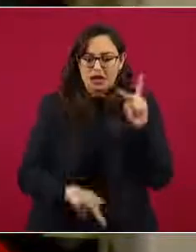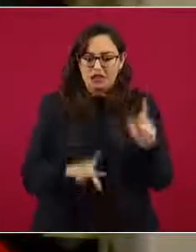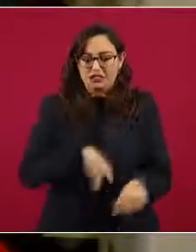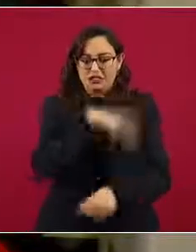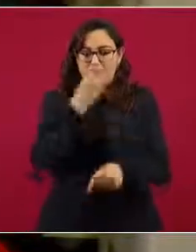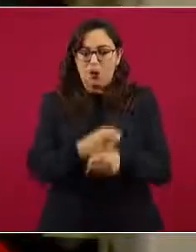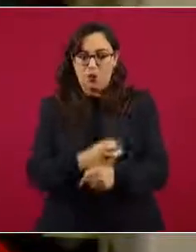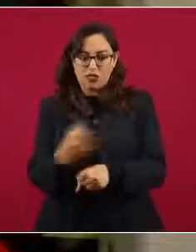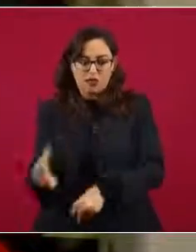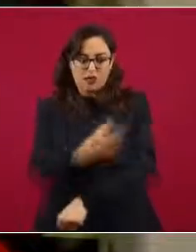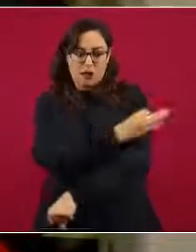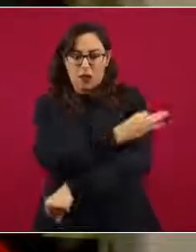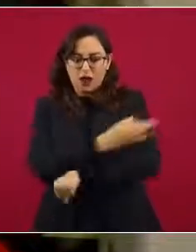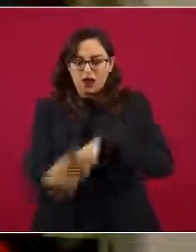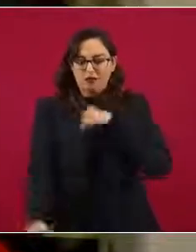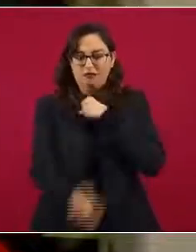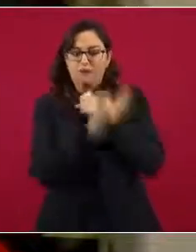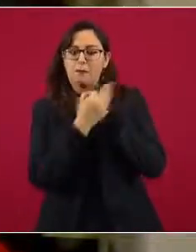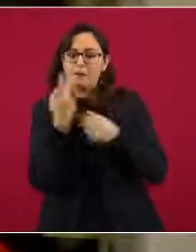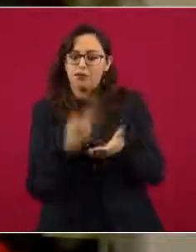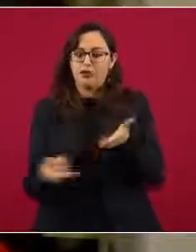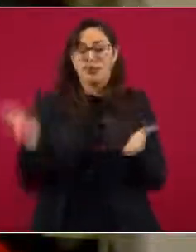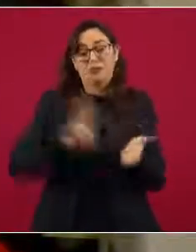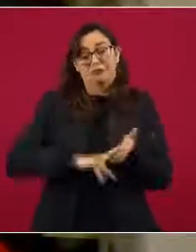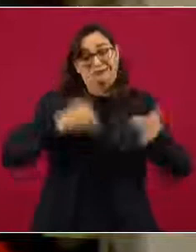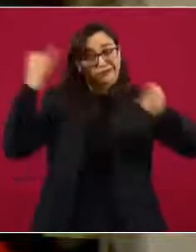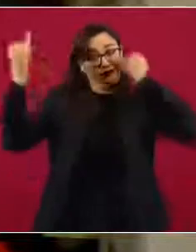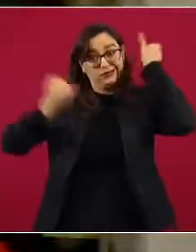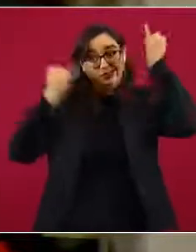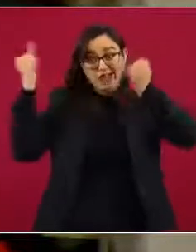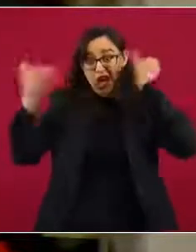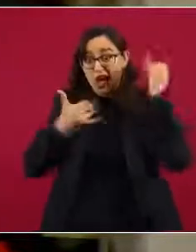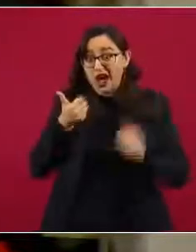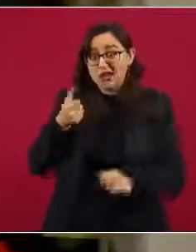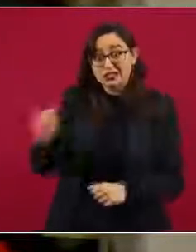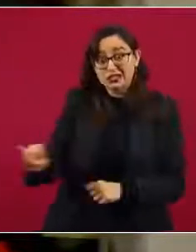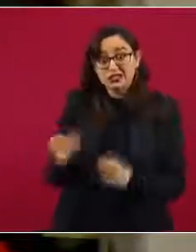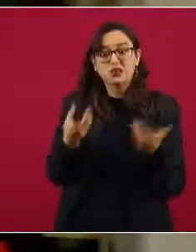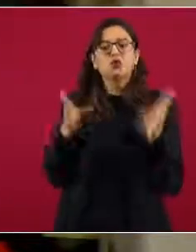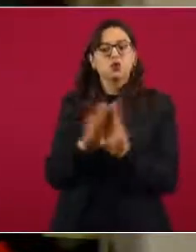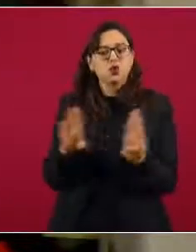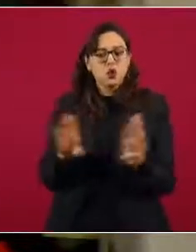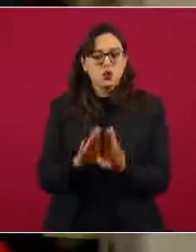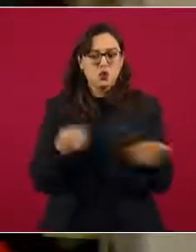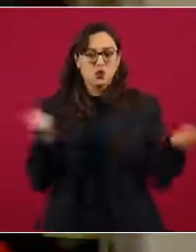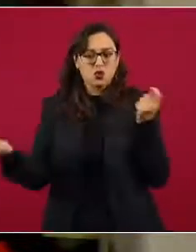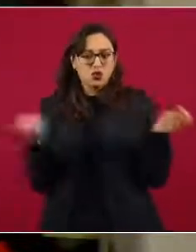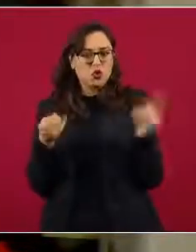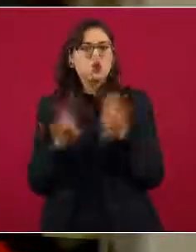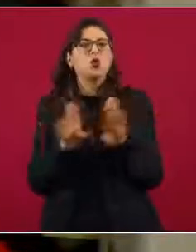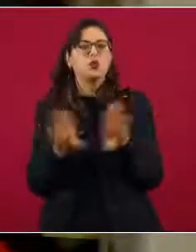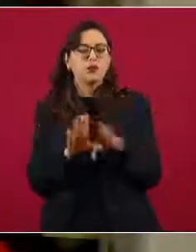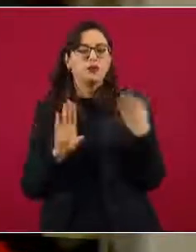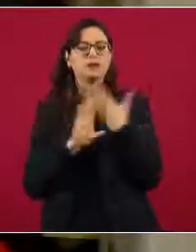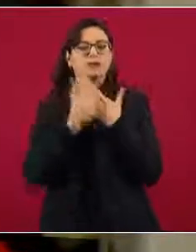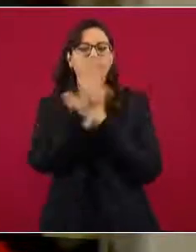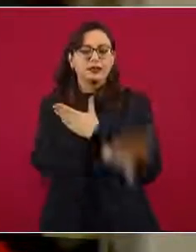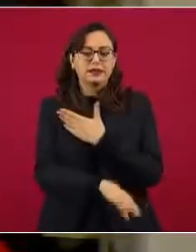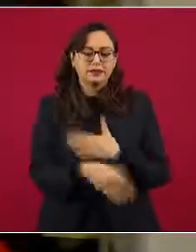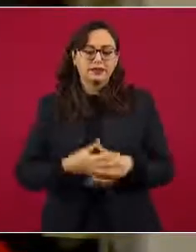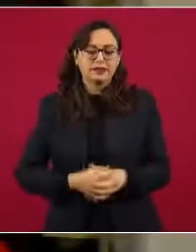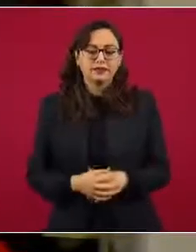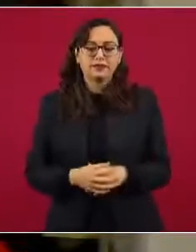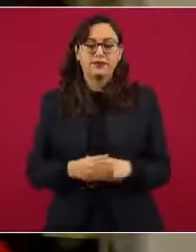inmune. Digo, hablando en la generalidad. Ese sería un aspecto. Y con el otro aspecto, señor presidente, con toda